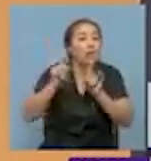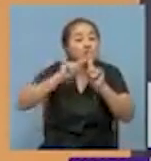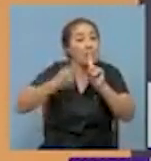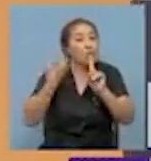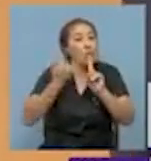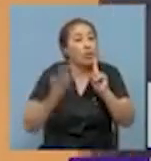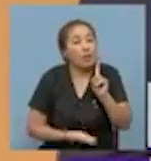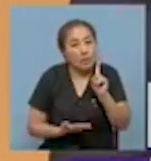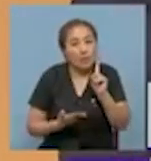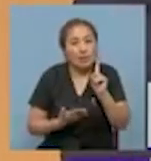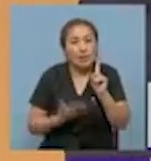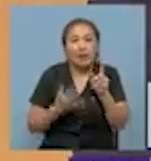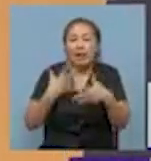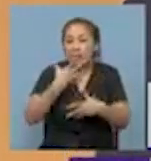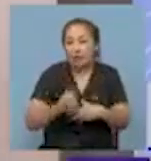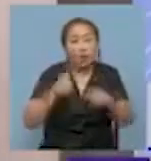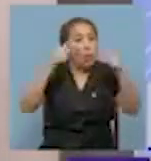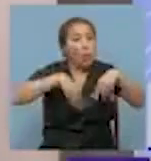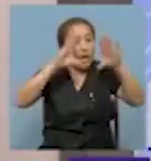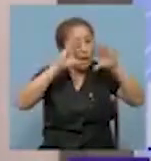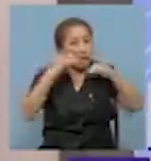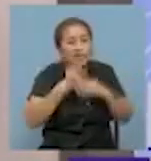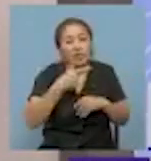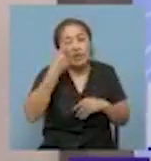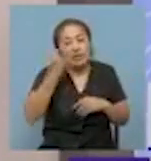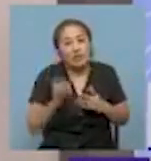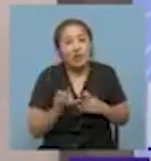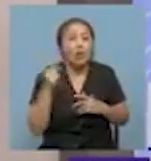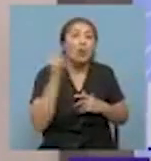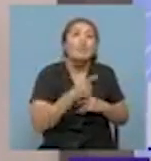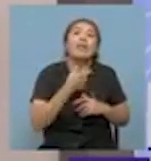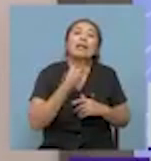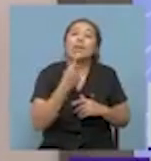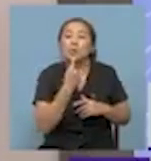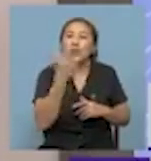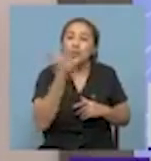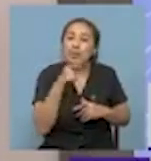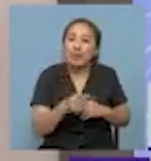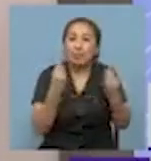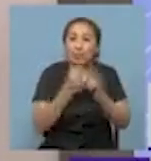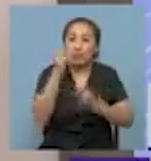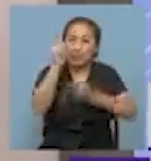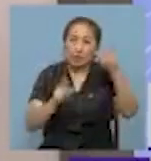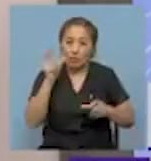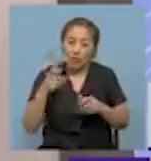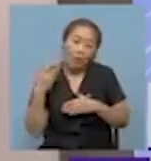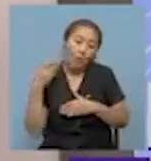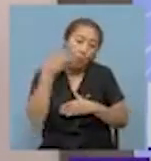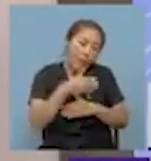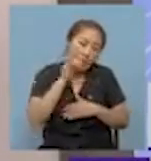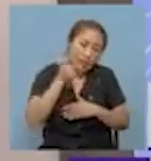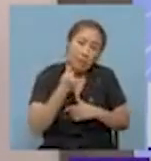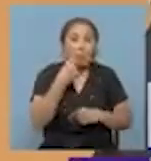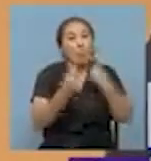pulse política de salud pública -mariano esta noche hay una charla muy interesante para que al que le quedó dudas que deben haber muchas éste se acerque no así es